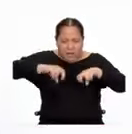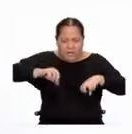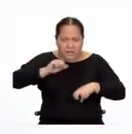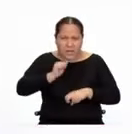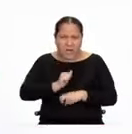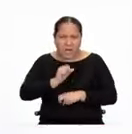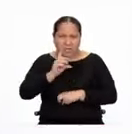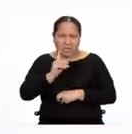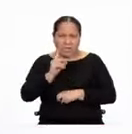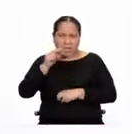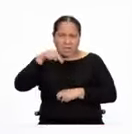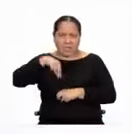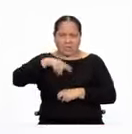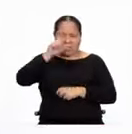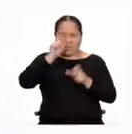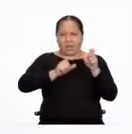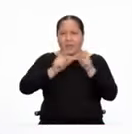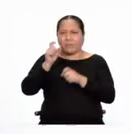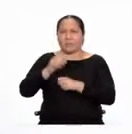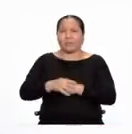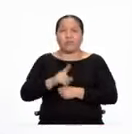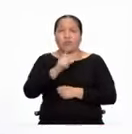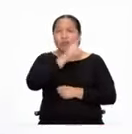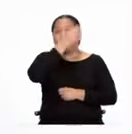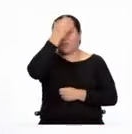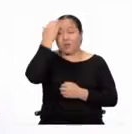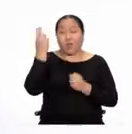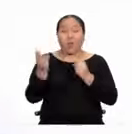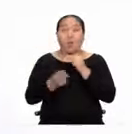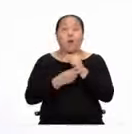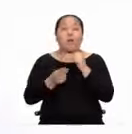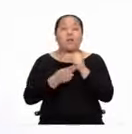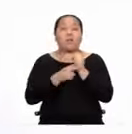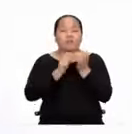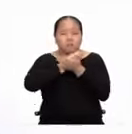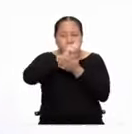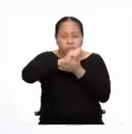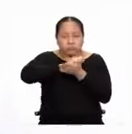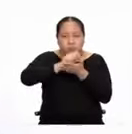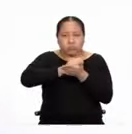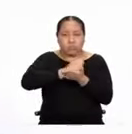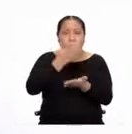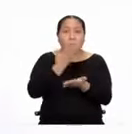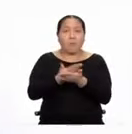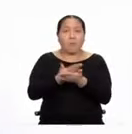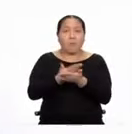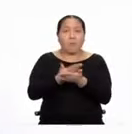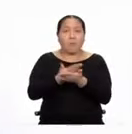No te olvides de registrar tus evidencias de aprendizaje en el portafolio.